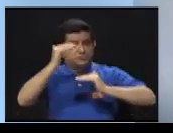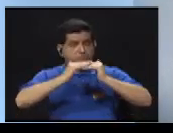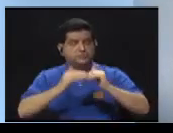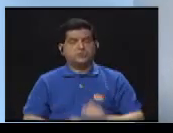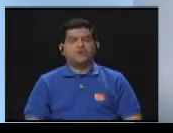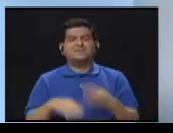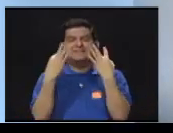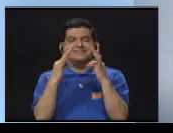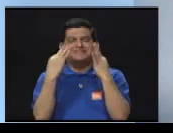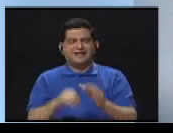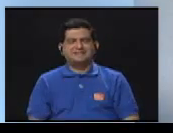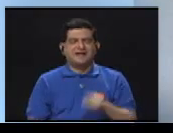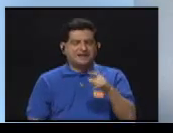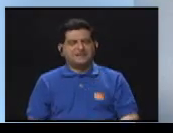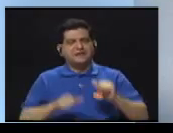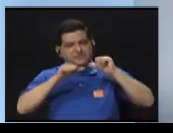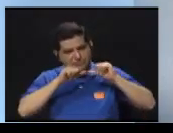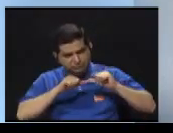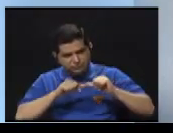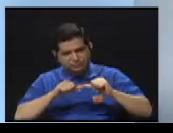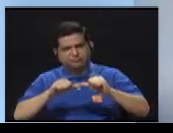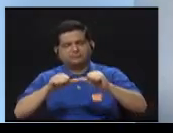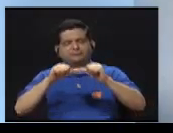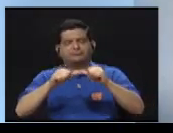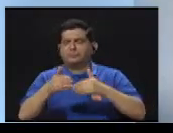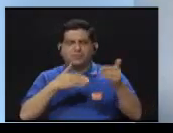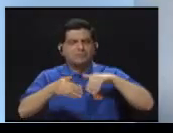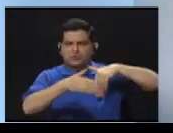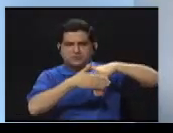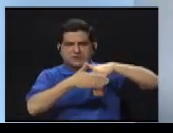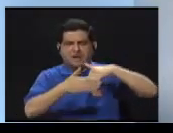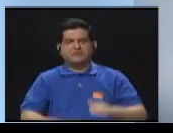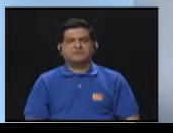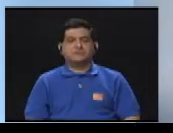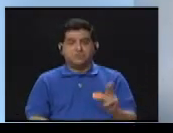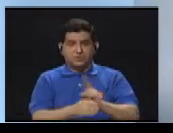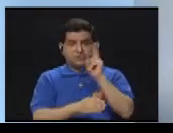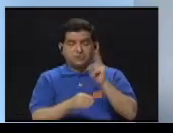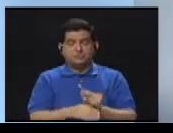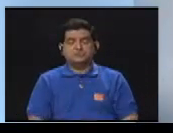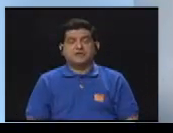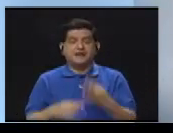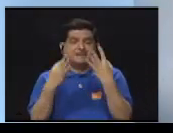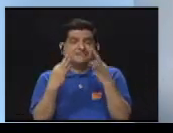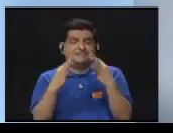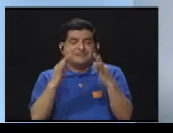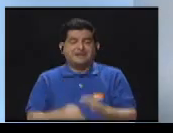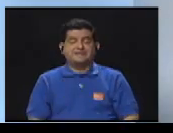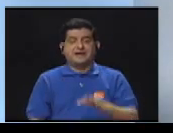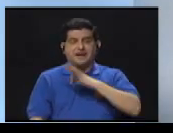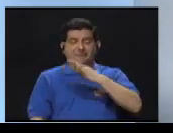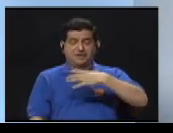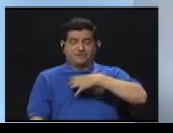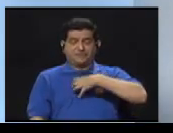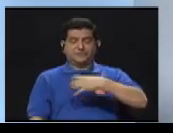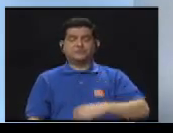Pero bueno, tratamos de sobrellevar esos obstáculos y usarlos en la mayor medida posible a nuestro